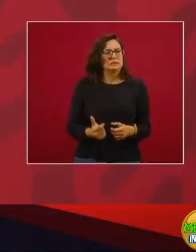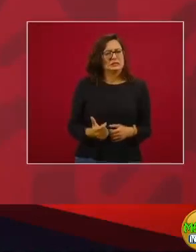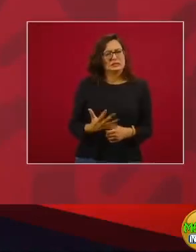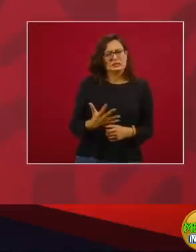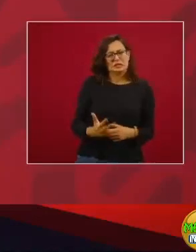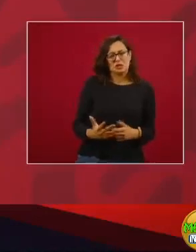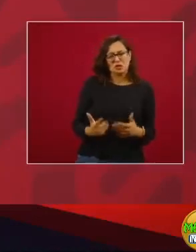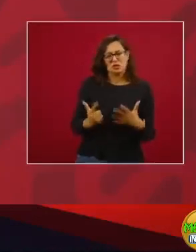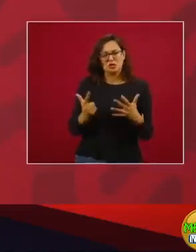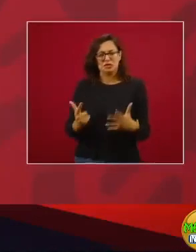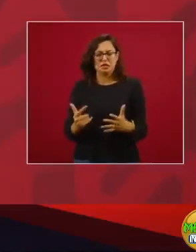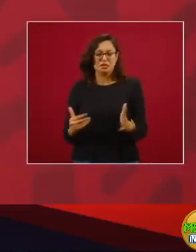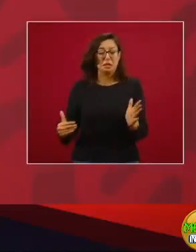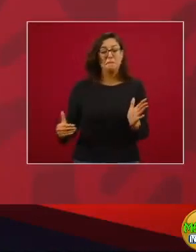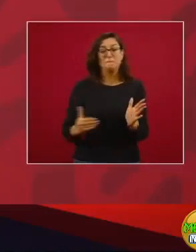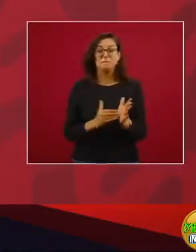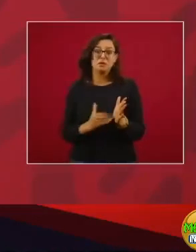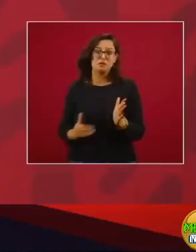5.000 o 7.000 millones